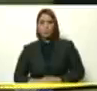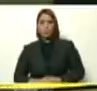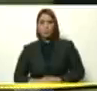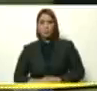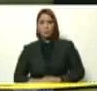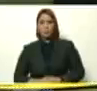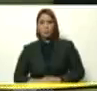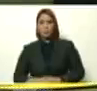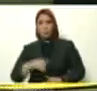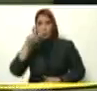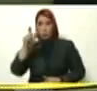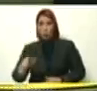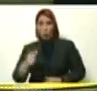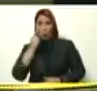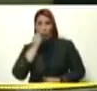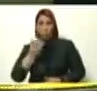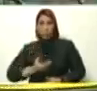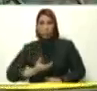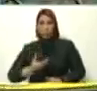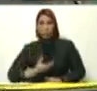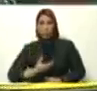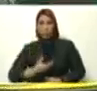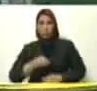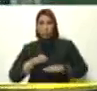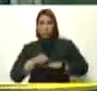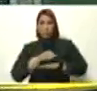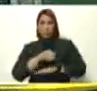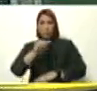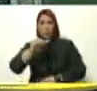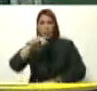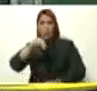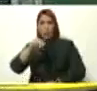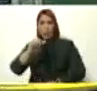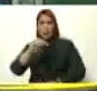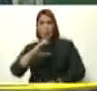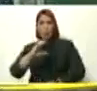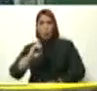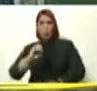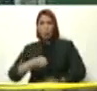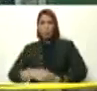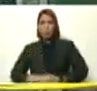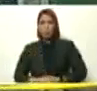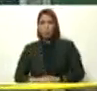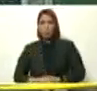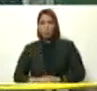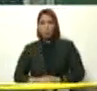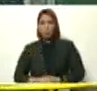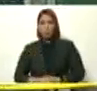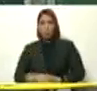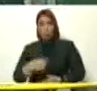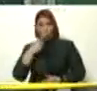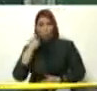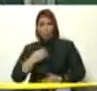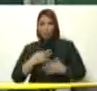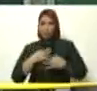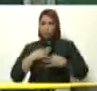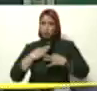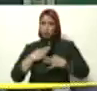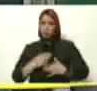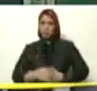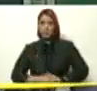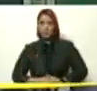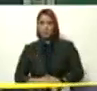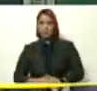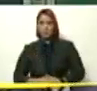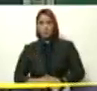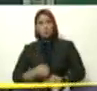A Jesús Ríos, alcalde de Anaco. Anaco, Anaco, Anaco. El hombre vino elegante, ¿vale?